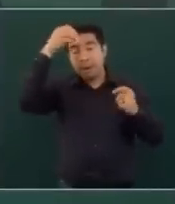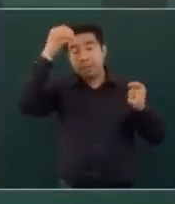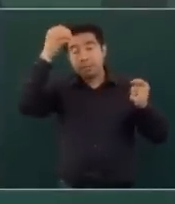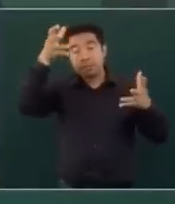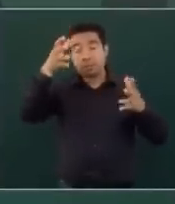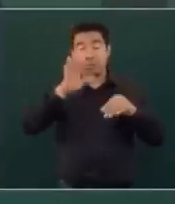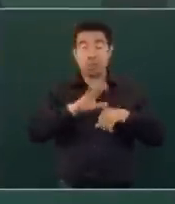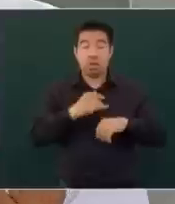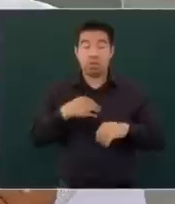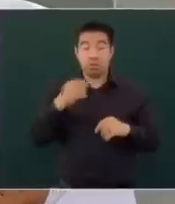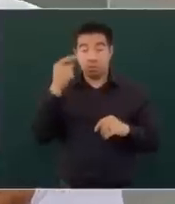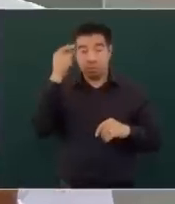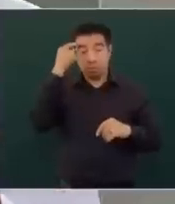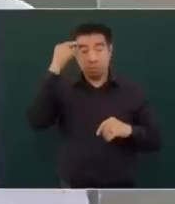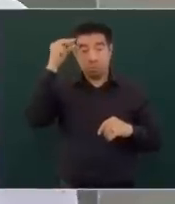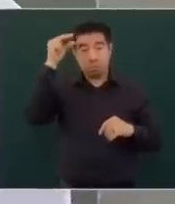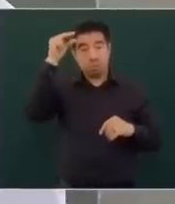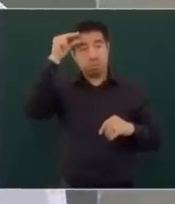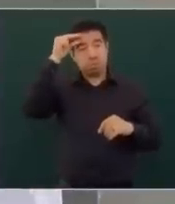sabiondos